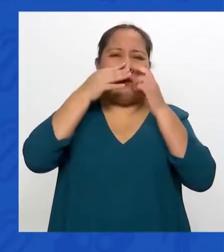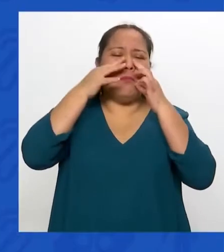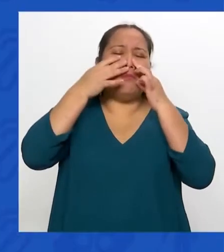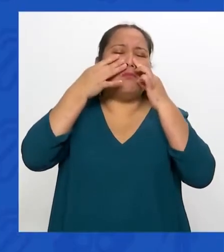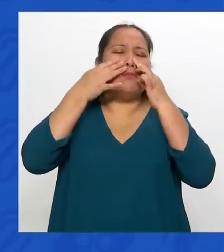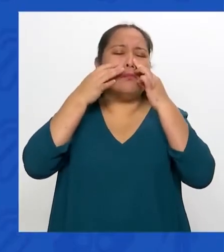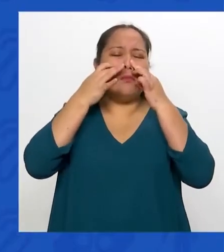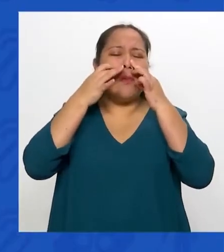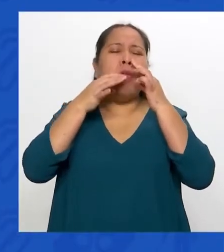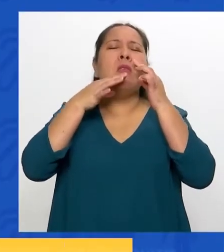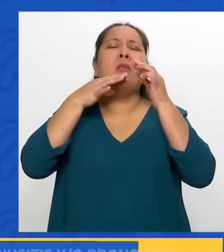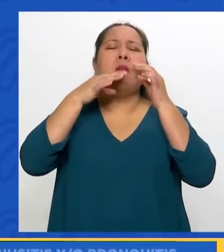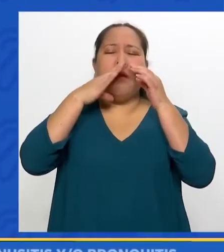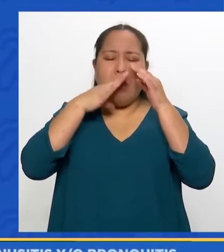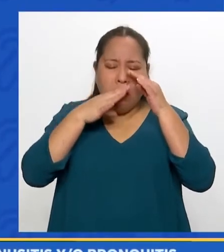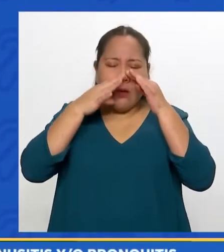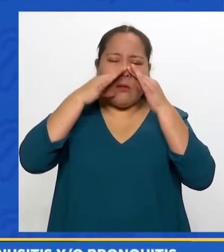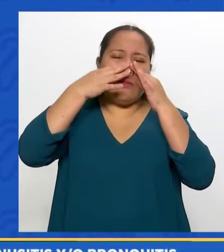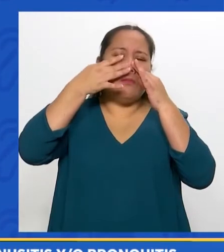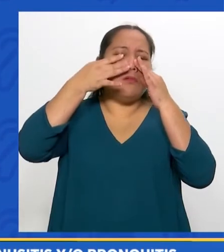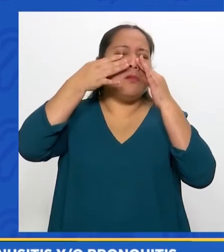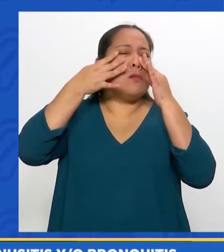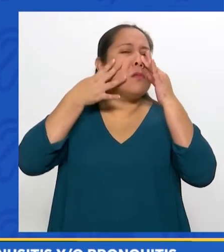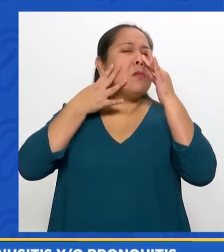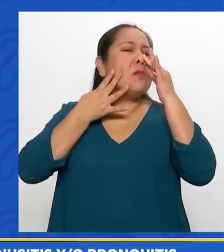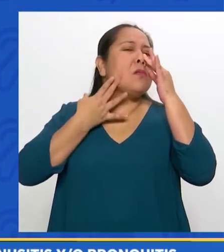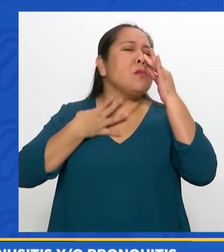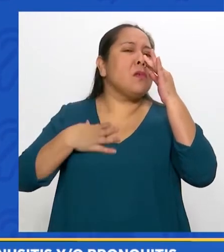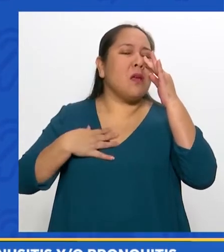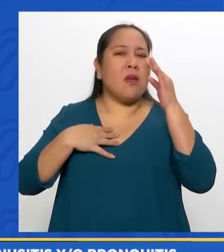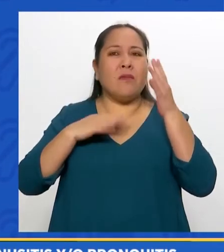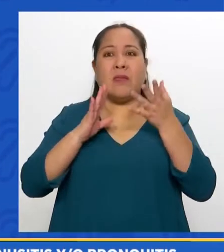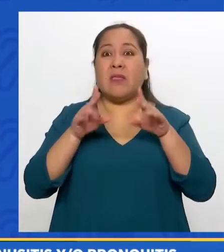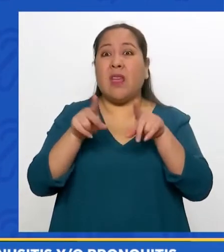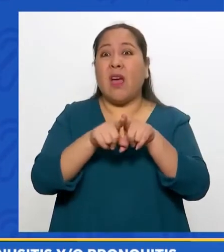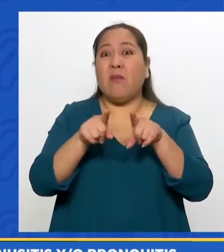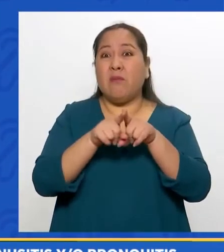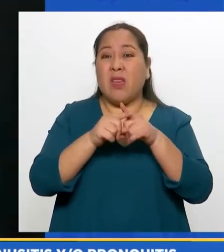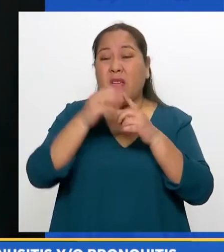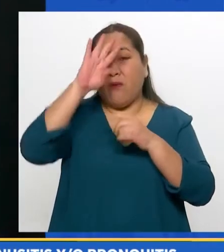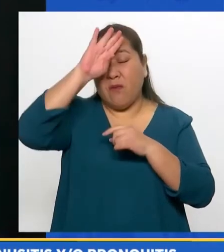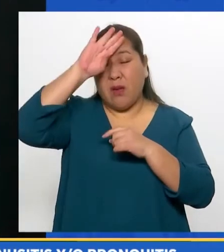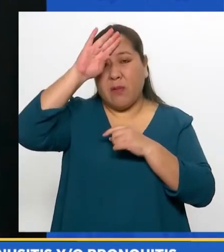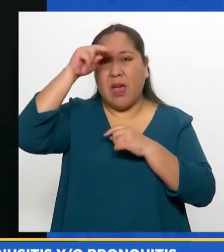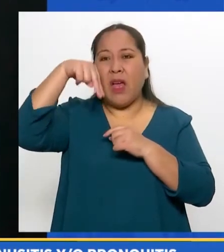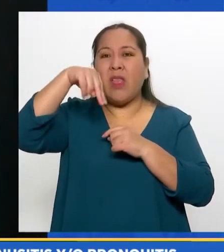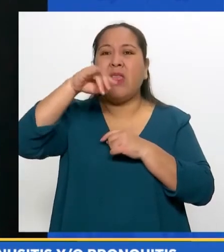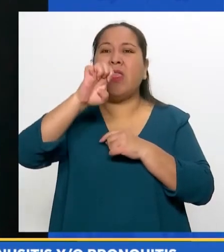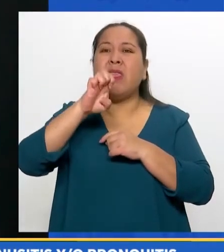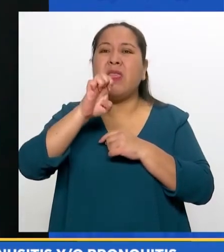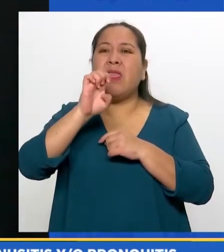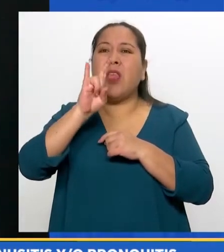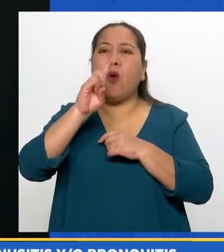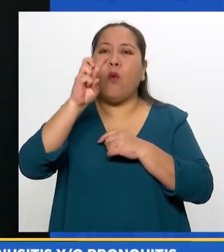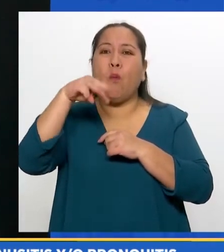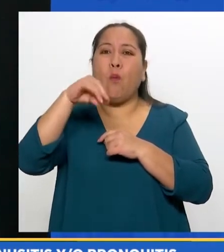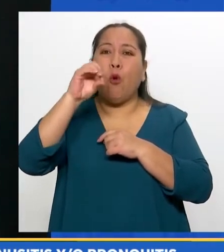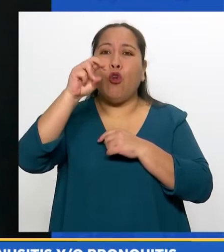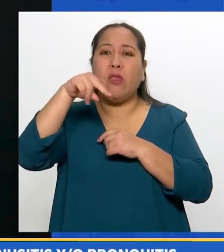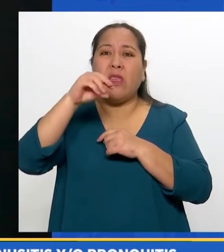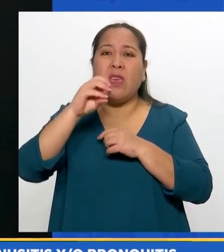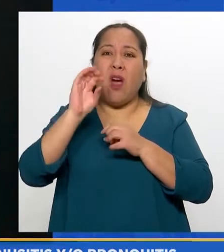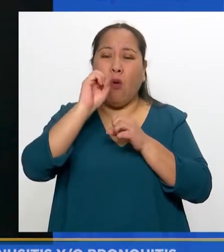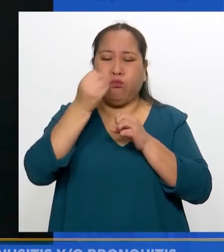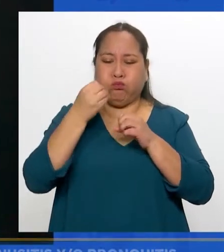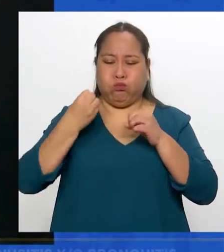paranasales, produce sinusitis, bronquitis, infecciones que puede llegar inclusive hasta neumonía, ¿no? Pueden tener inclusive pólipos nasales estas